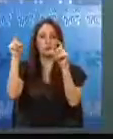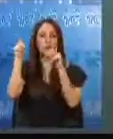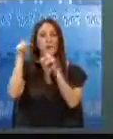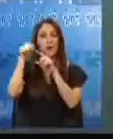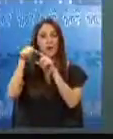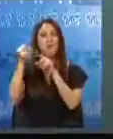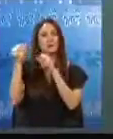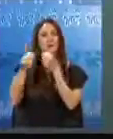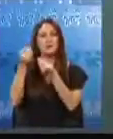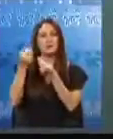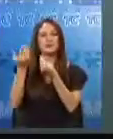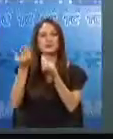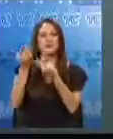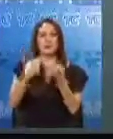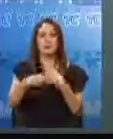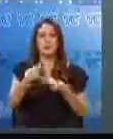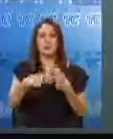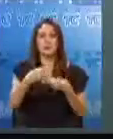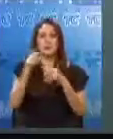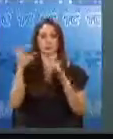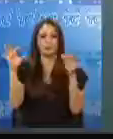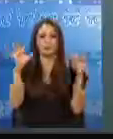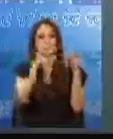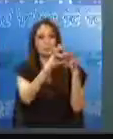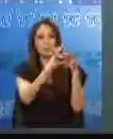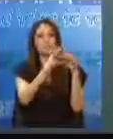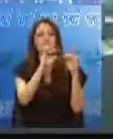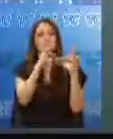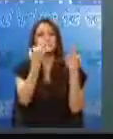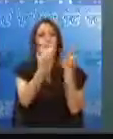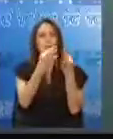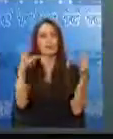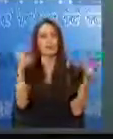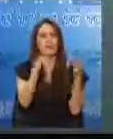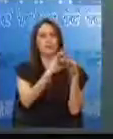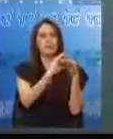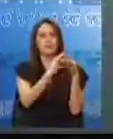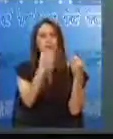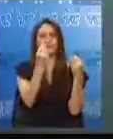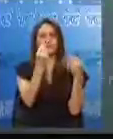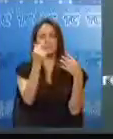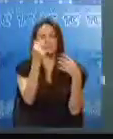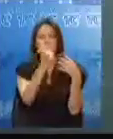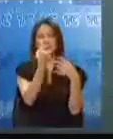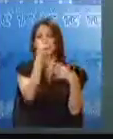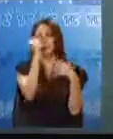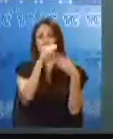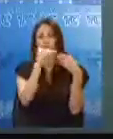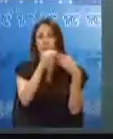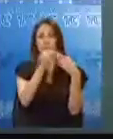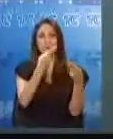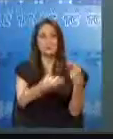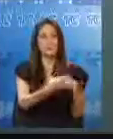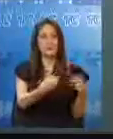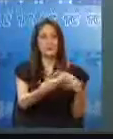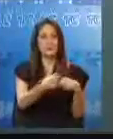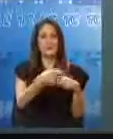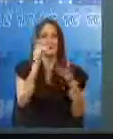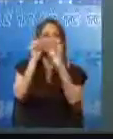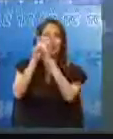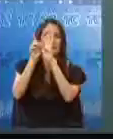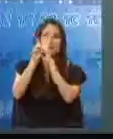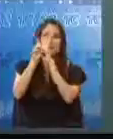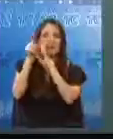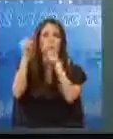ella, supuestamente, efectuaba negocios con compañías vinculadas con sus familiares. Cientos de miles de dólares producto de esas negociaciones iban a las cuentas